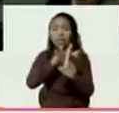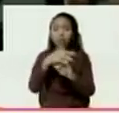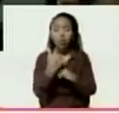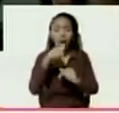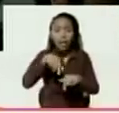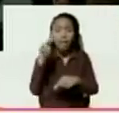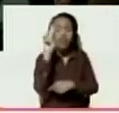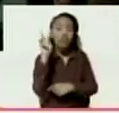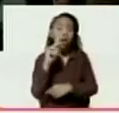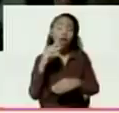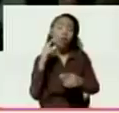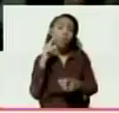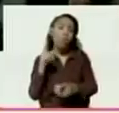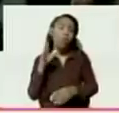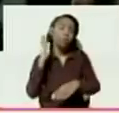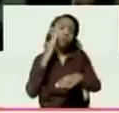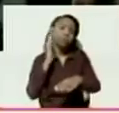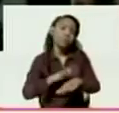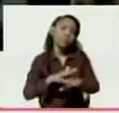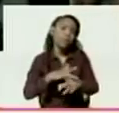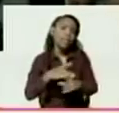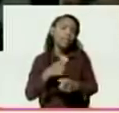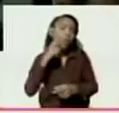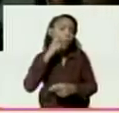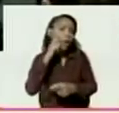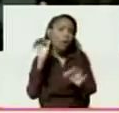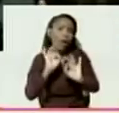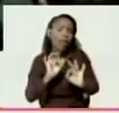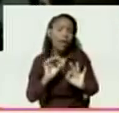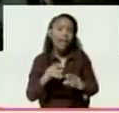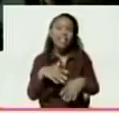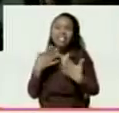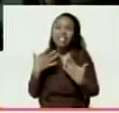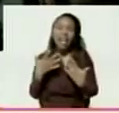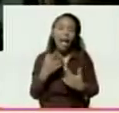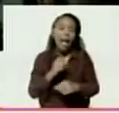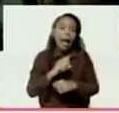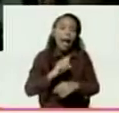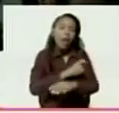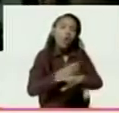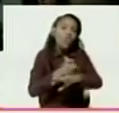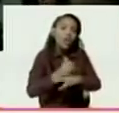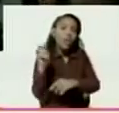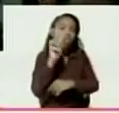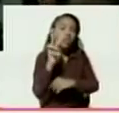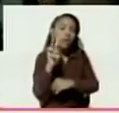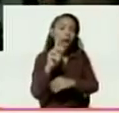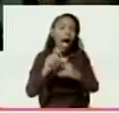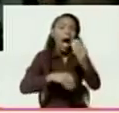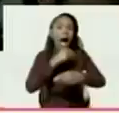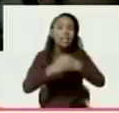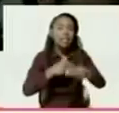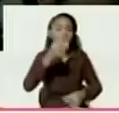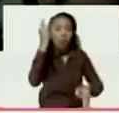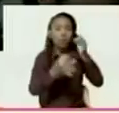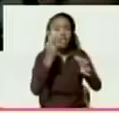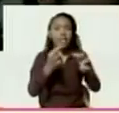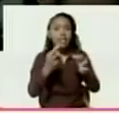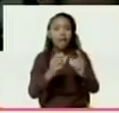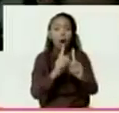lesa humanidad. Yo me pregunto, ¿qué es exactamente para el gobierno venezolano concretar la justicia, por un